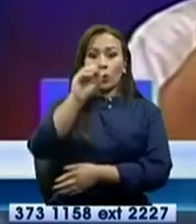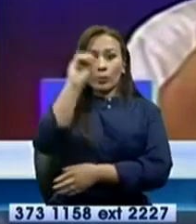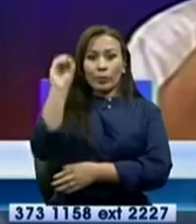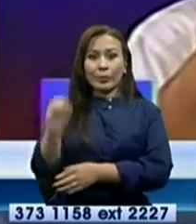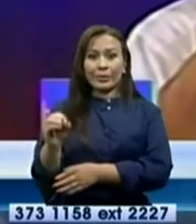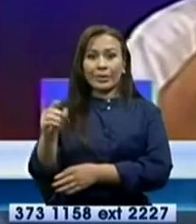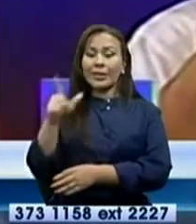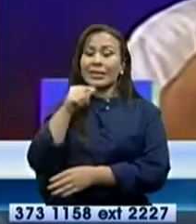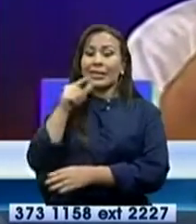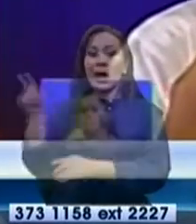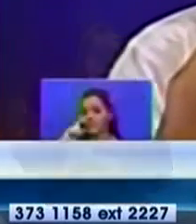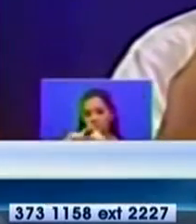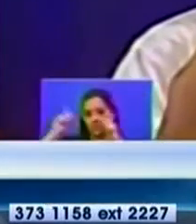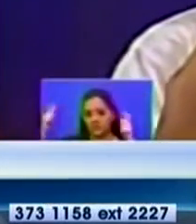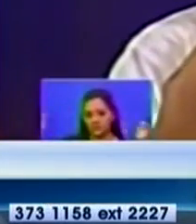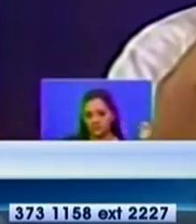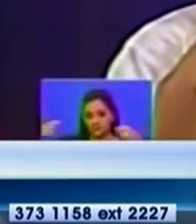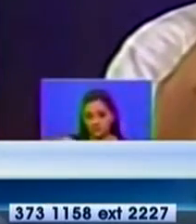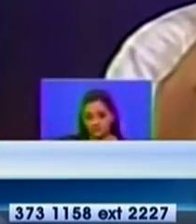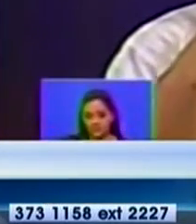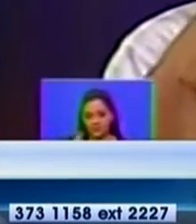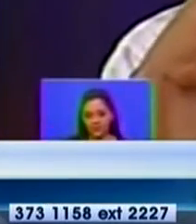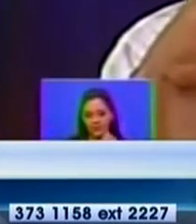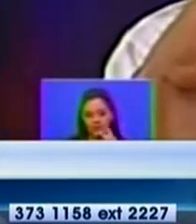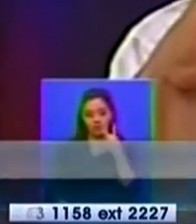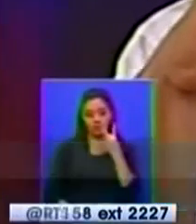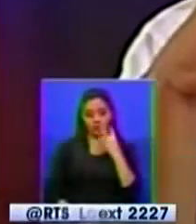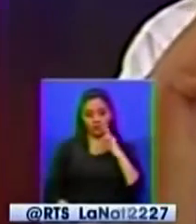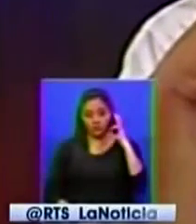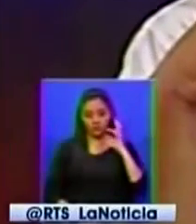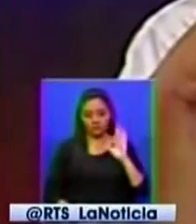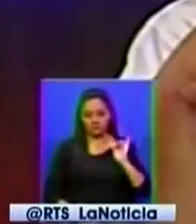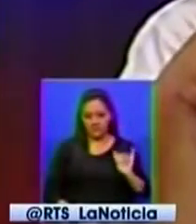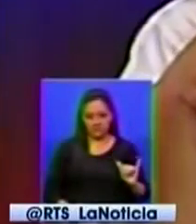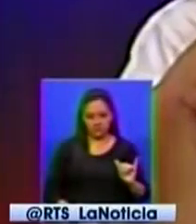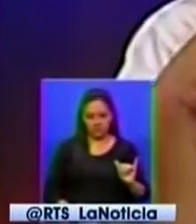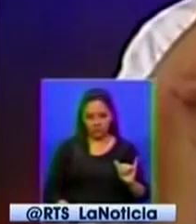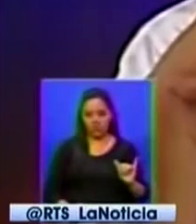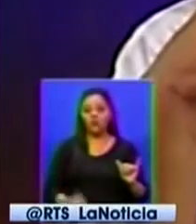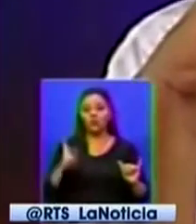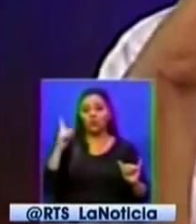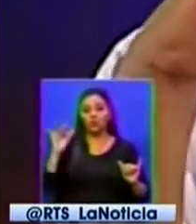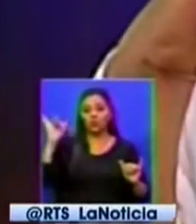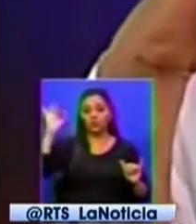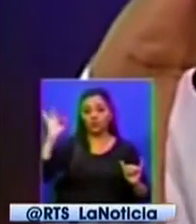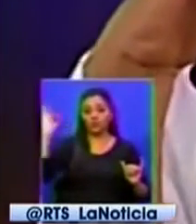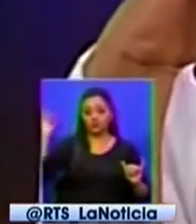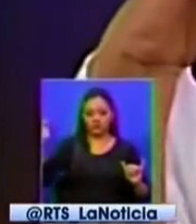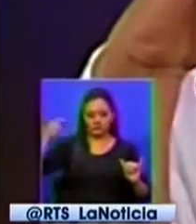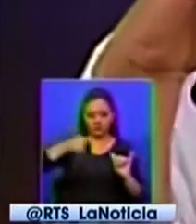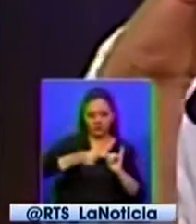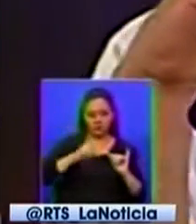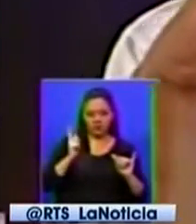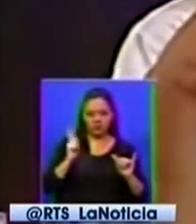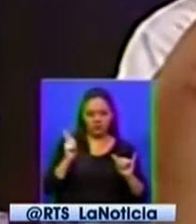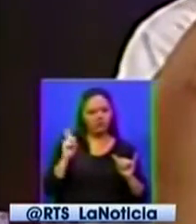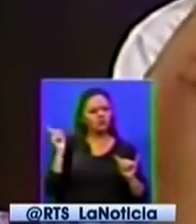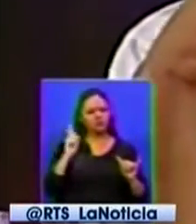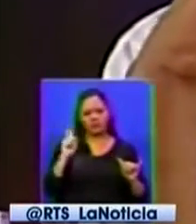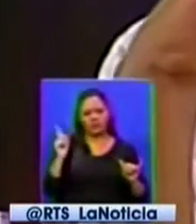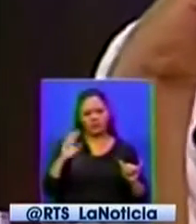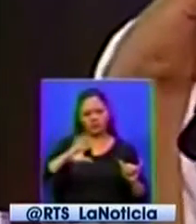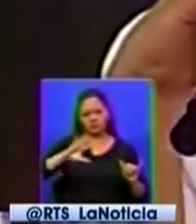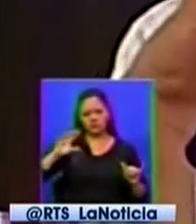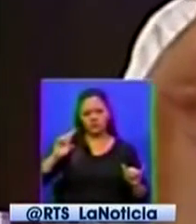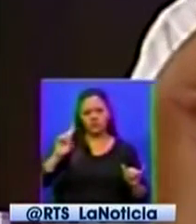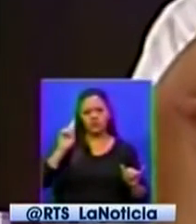me aportaba el patrón. Ahora ese 1% va a un fondo común. Ah, pero me quitaron la tercera parte de mi